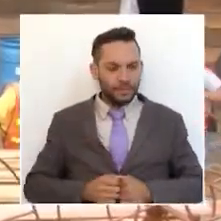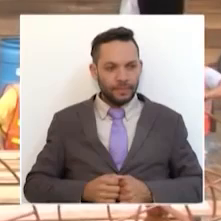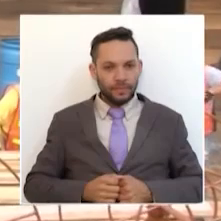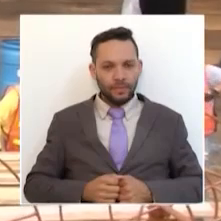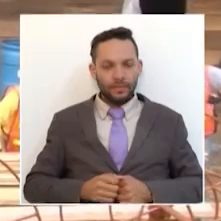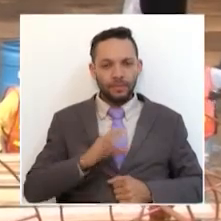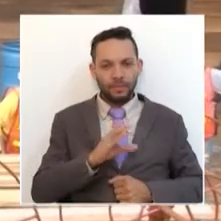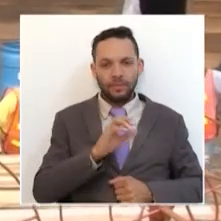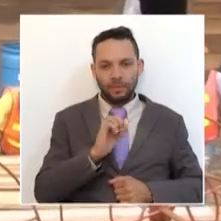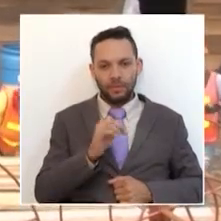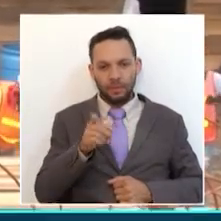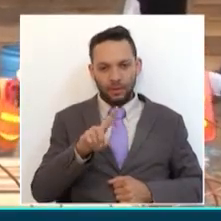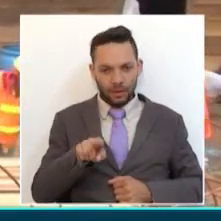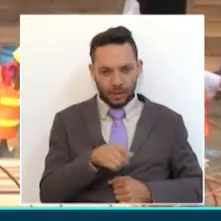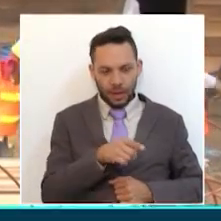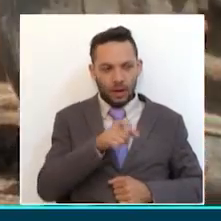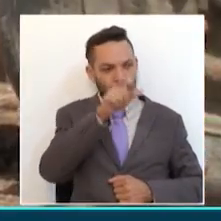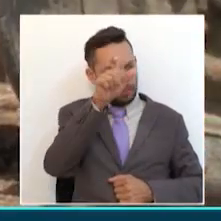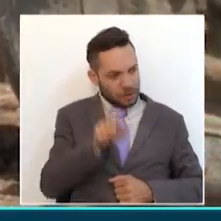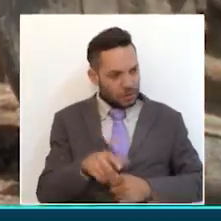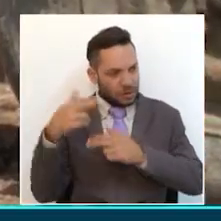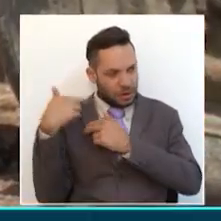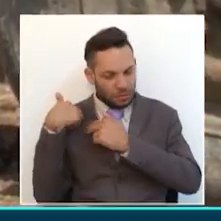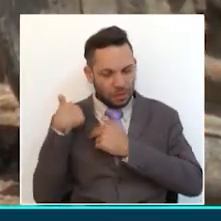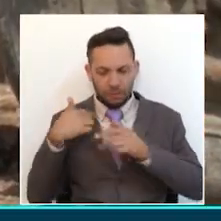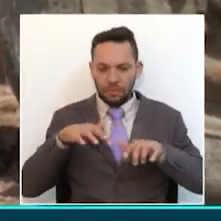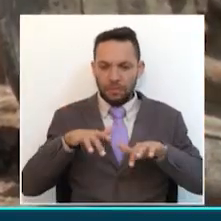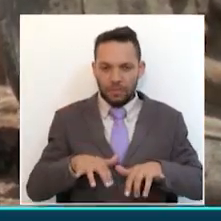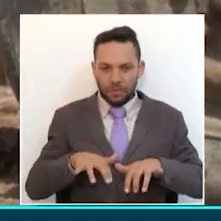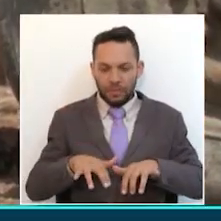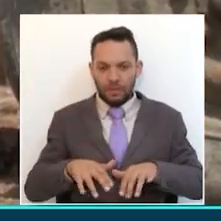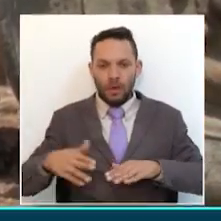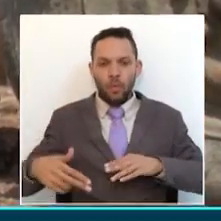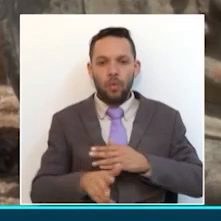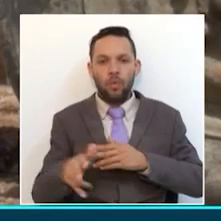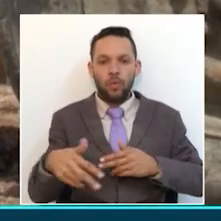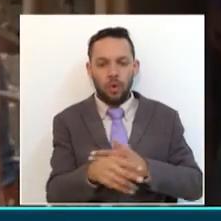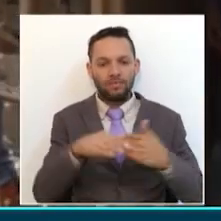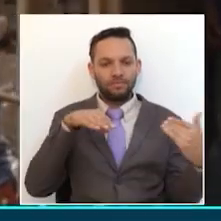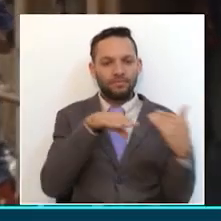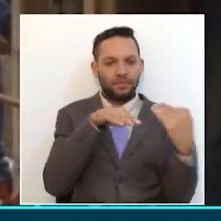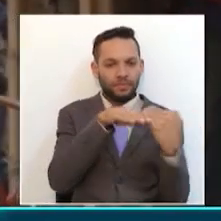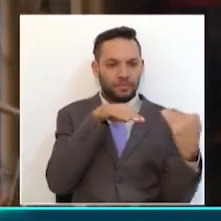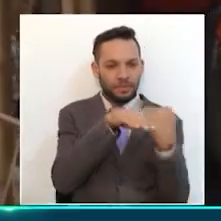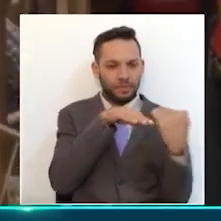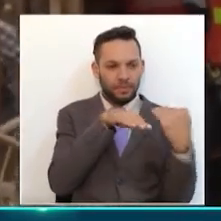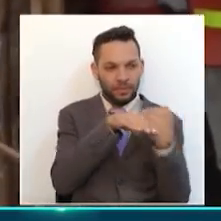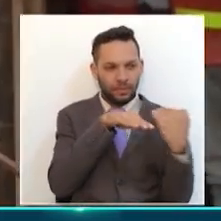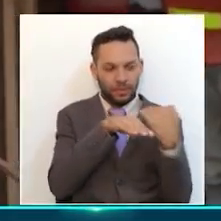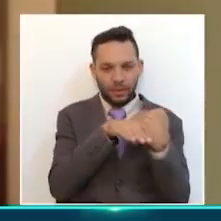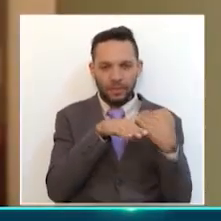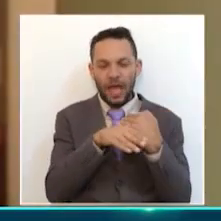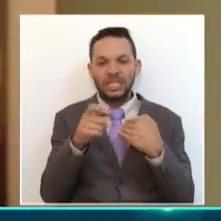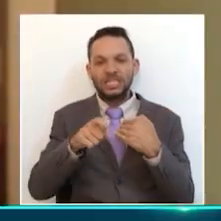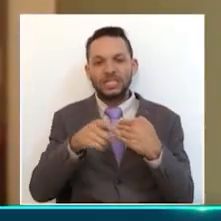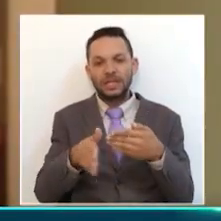Carlos Gaviria, secretario de Tránsito, indicó que por las obras que se realizan en Tío Pepe y Liborio hay que realizar varios cierres en la avenida Marcelino